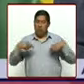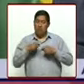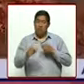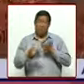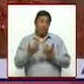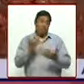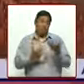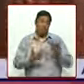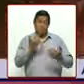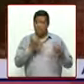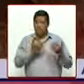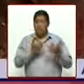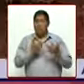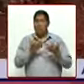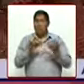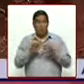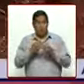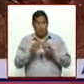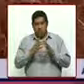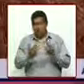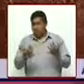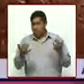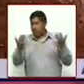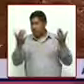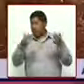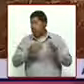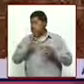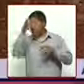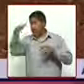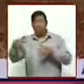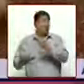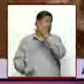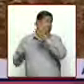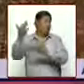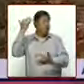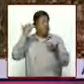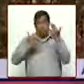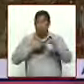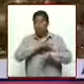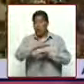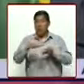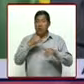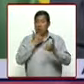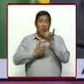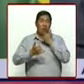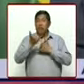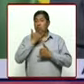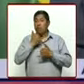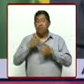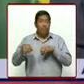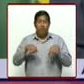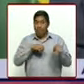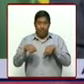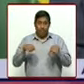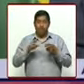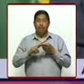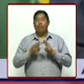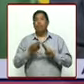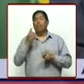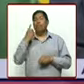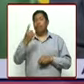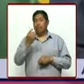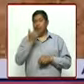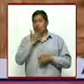de labranza o pastoreo culposamente provoque un incendio sobre los bienes señalados en el parágrafo 1